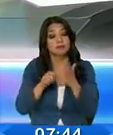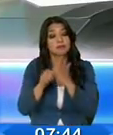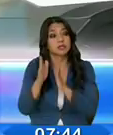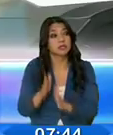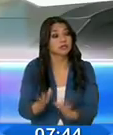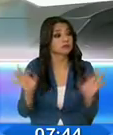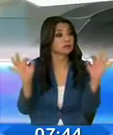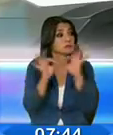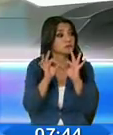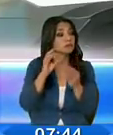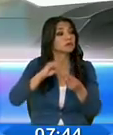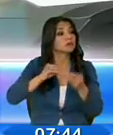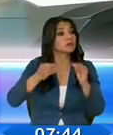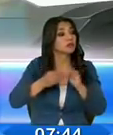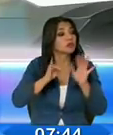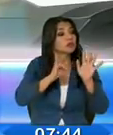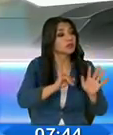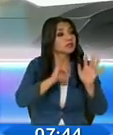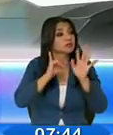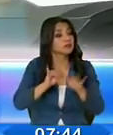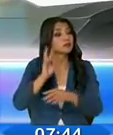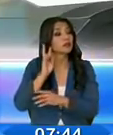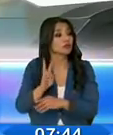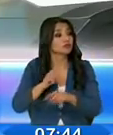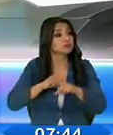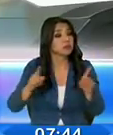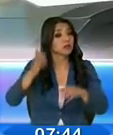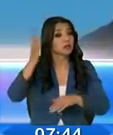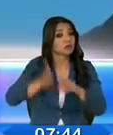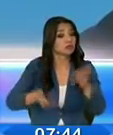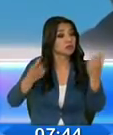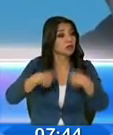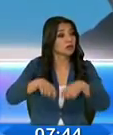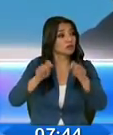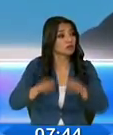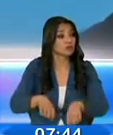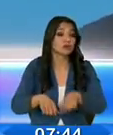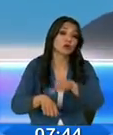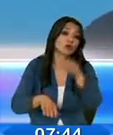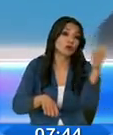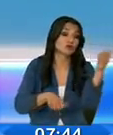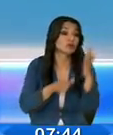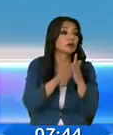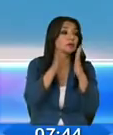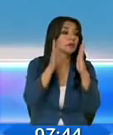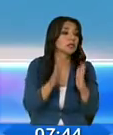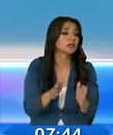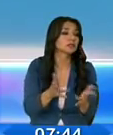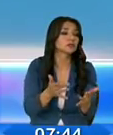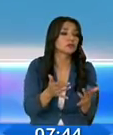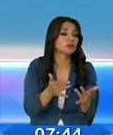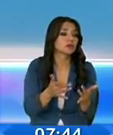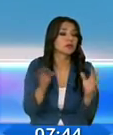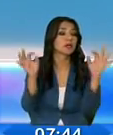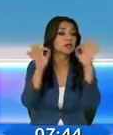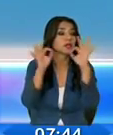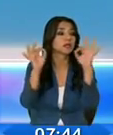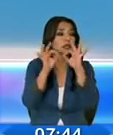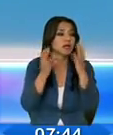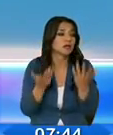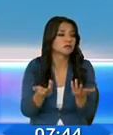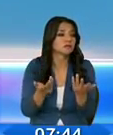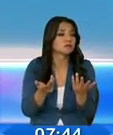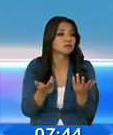por el decreto 662, pero ya cuando se declara la caducidad, otro ministro de Energía y